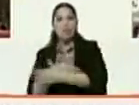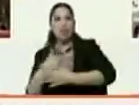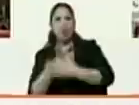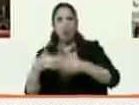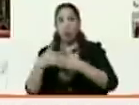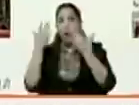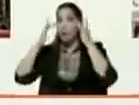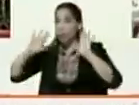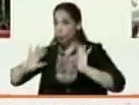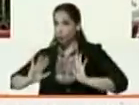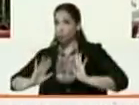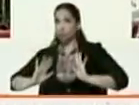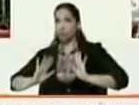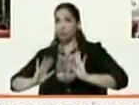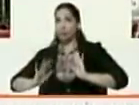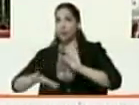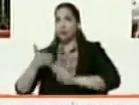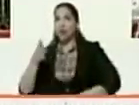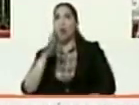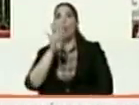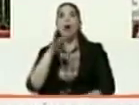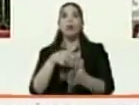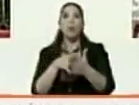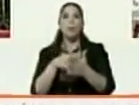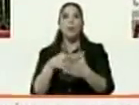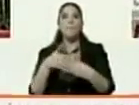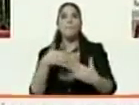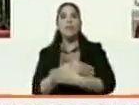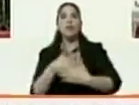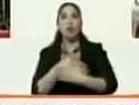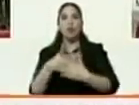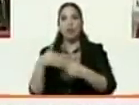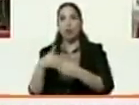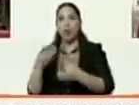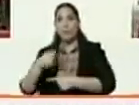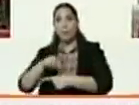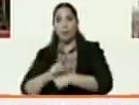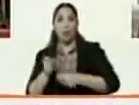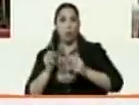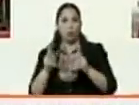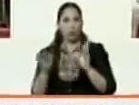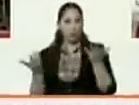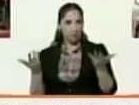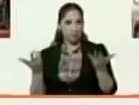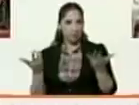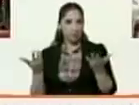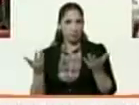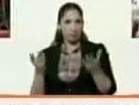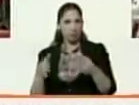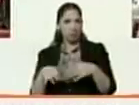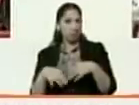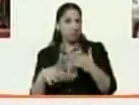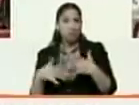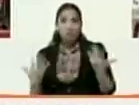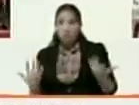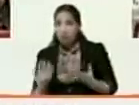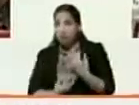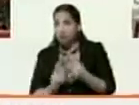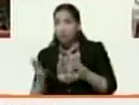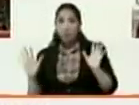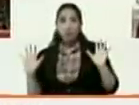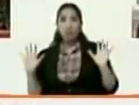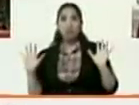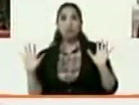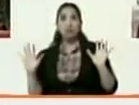según, y salió con 4.000 millones de dólares en la primera oportunidad. ¿Y qué hizo? Si